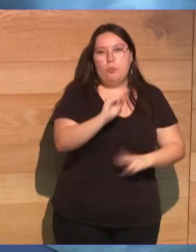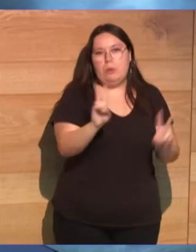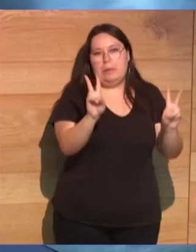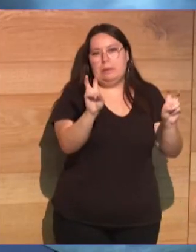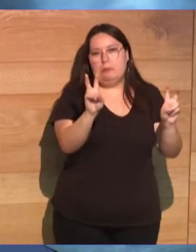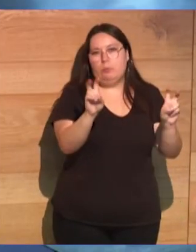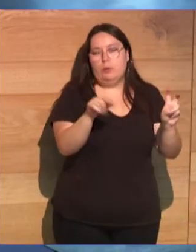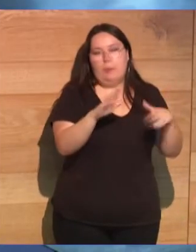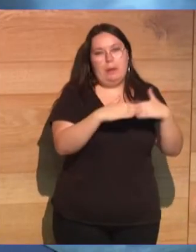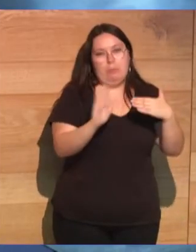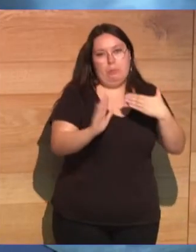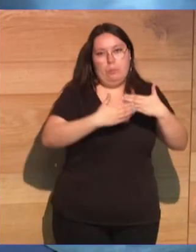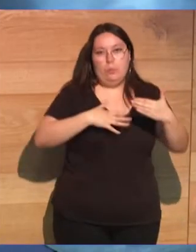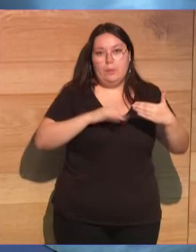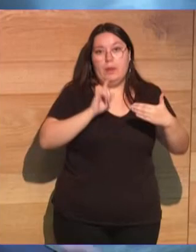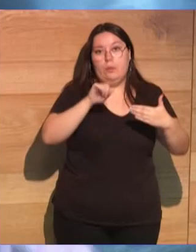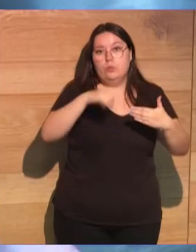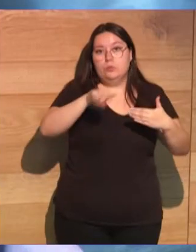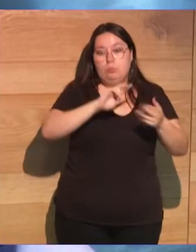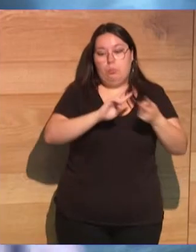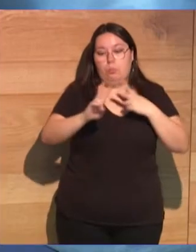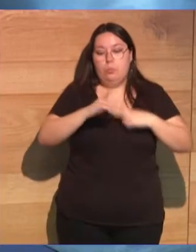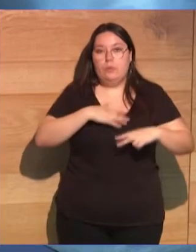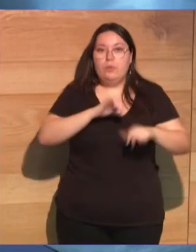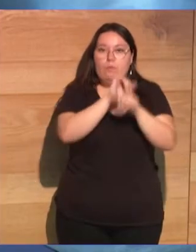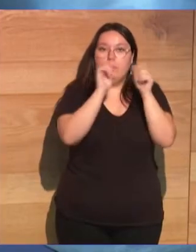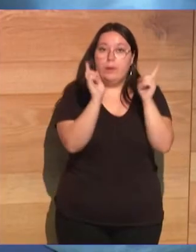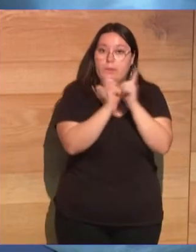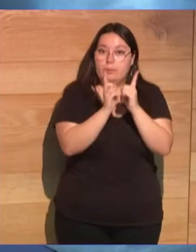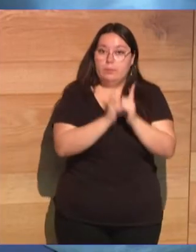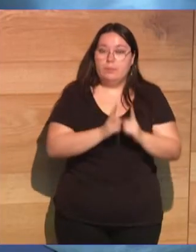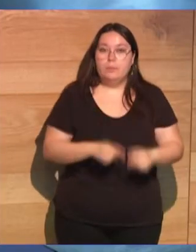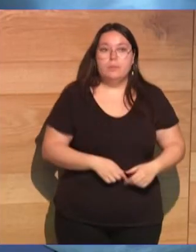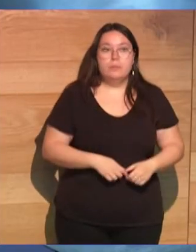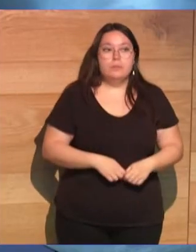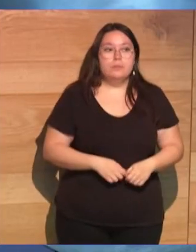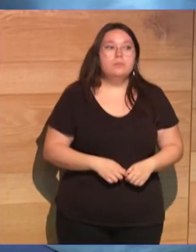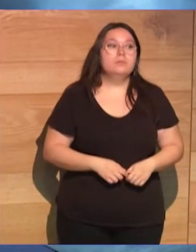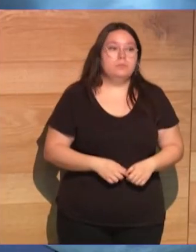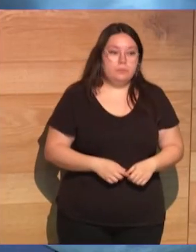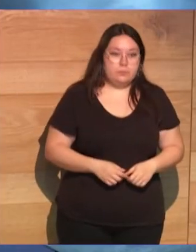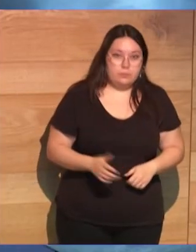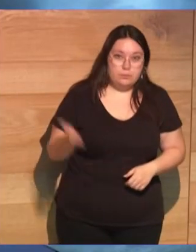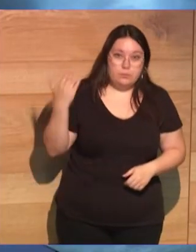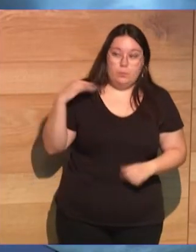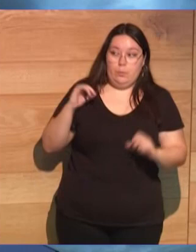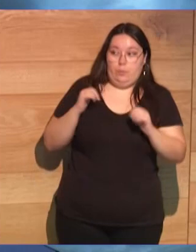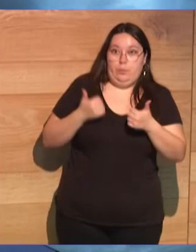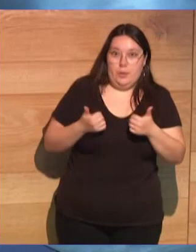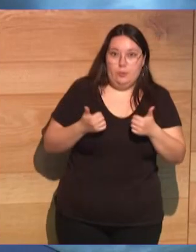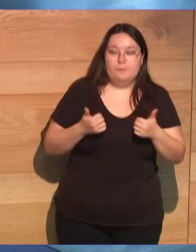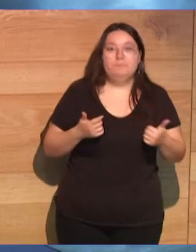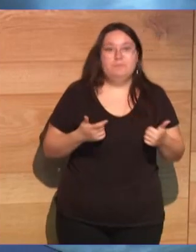a modo de cierre, para que podáis responderla, si es posible, brevemente, volviendo al inicio. Después de